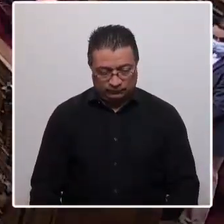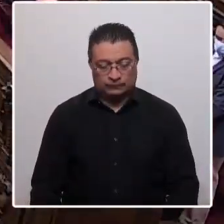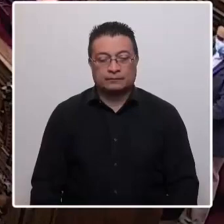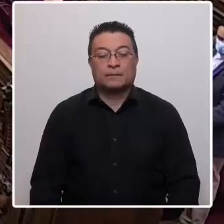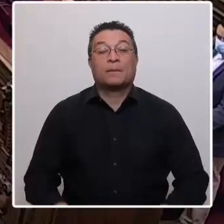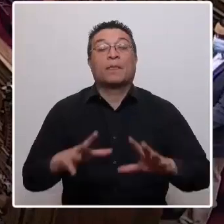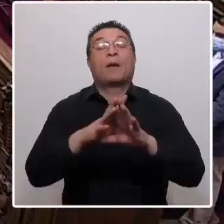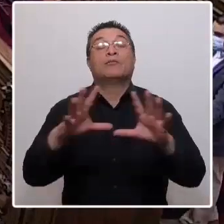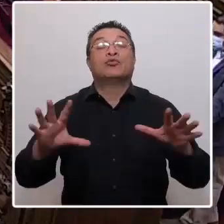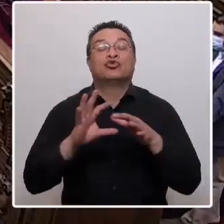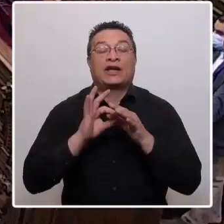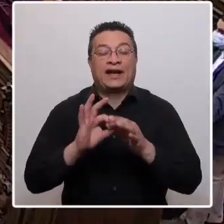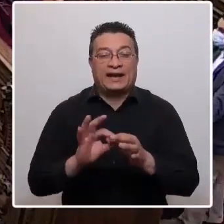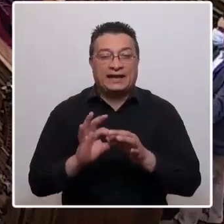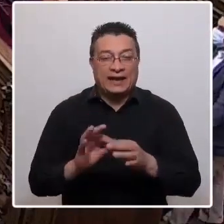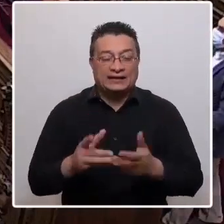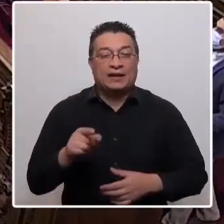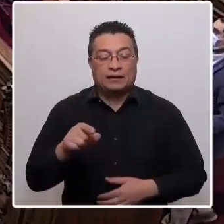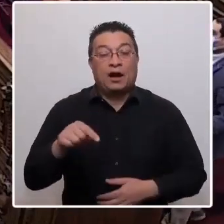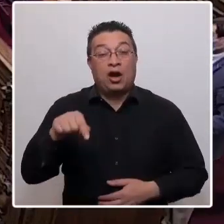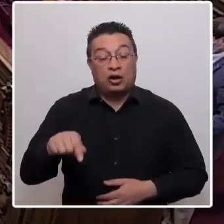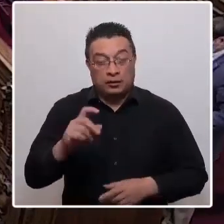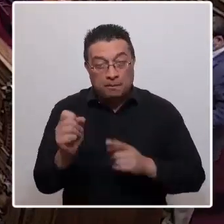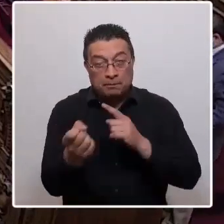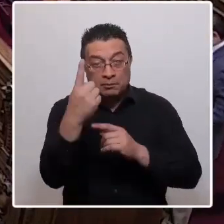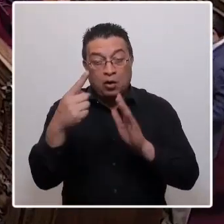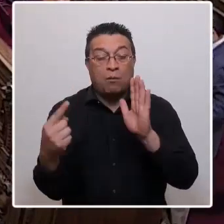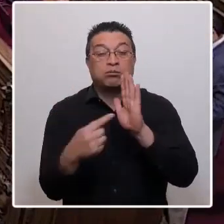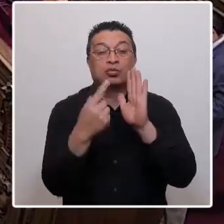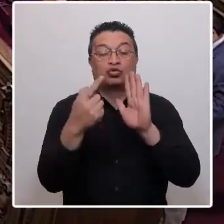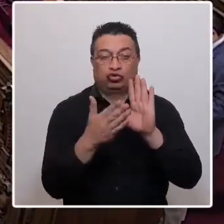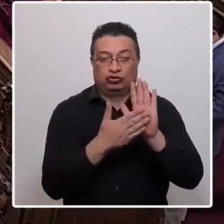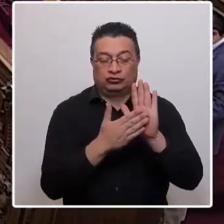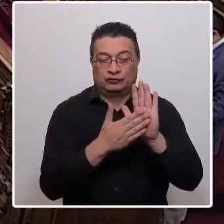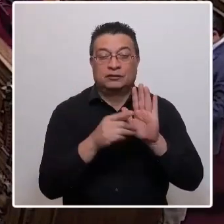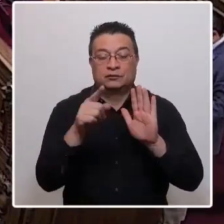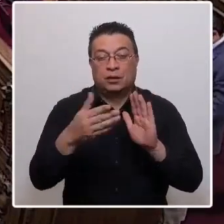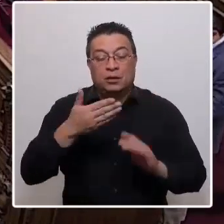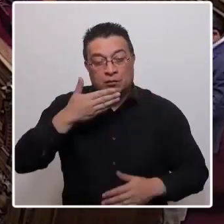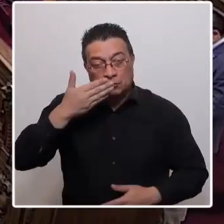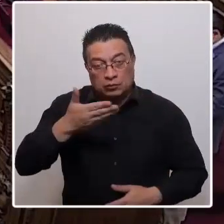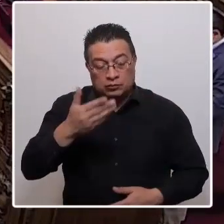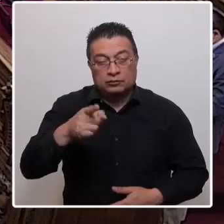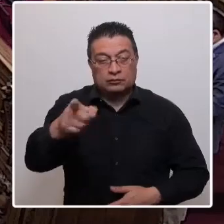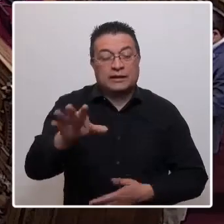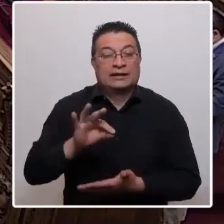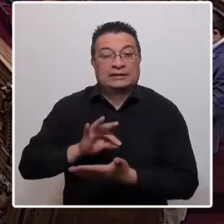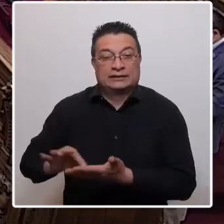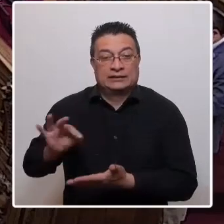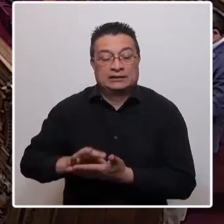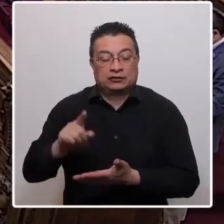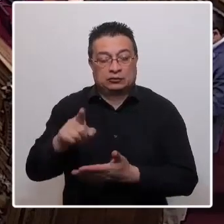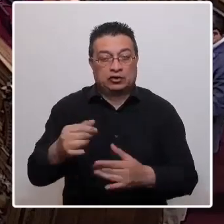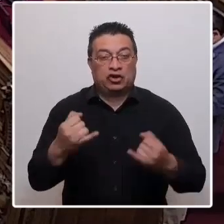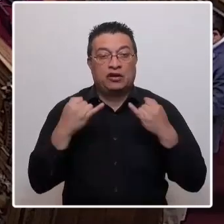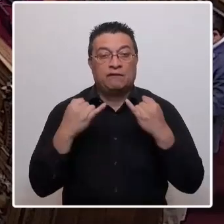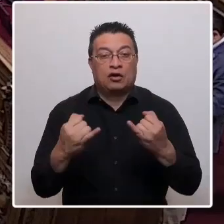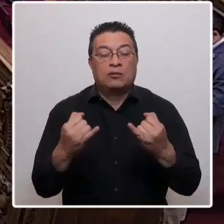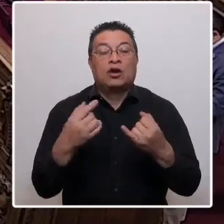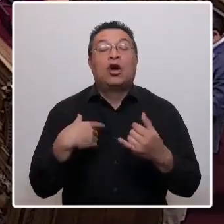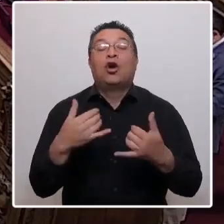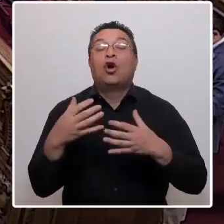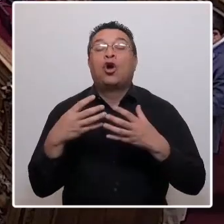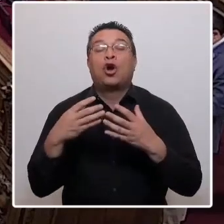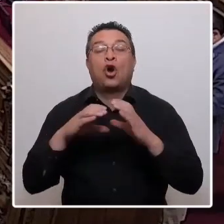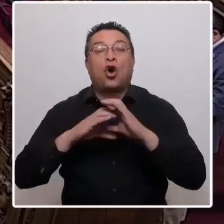Muchas gracias. Vamos a pasar al primer punto de la tabla. Se ofrece la palabra al señor secretario para que informe las comunicaciones que se han